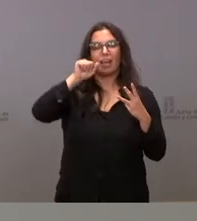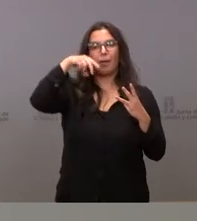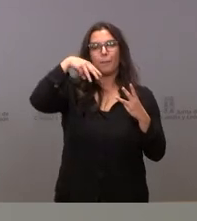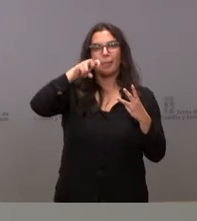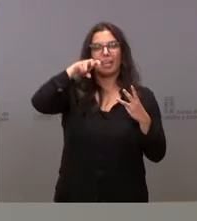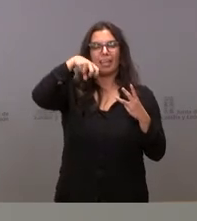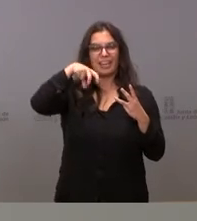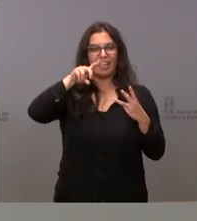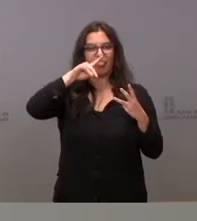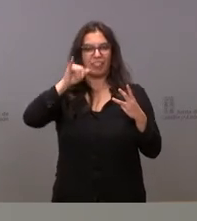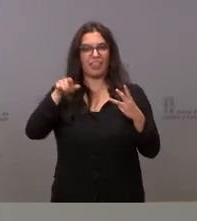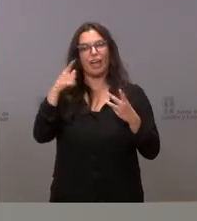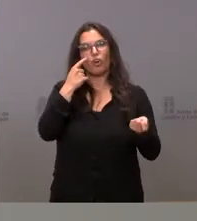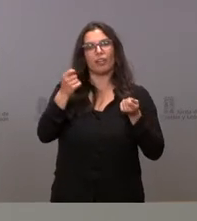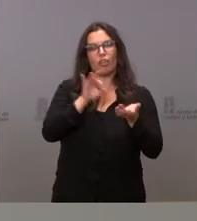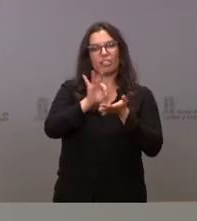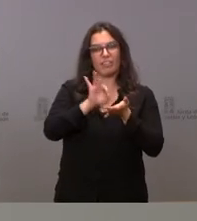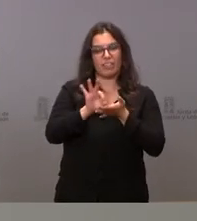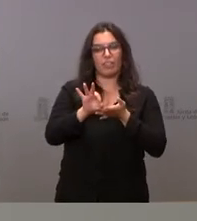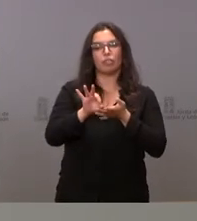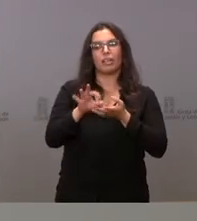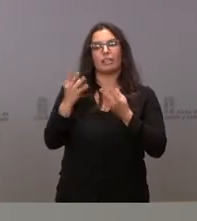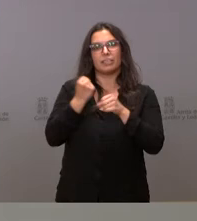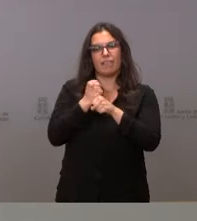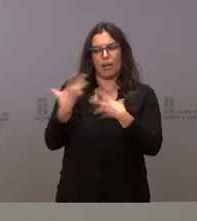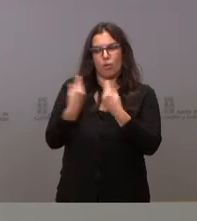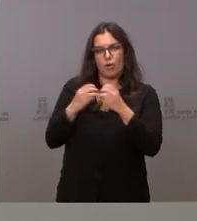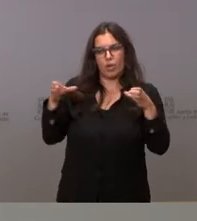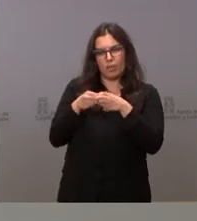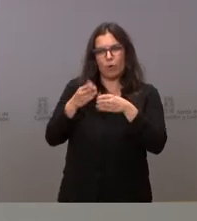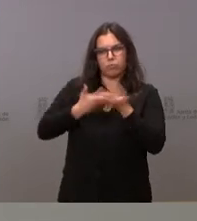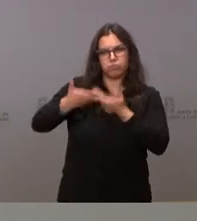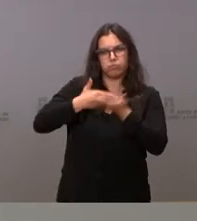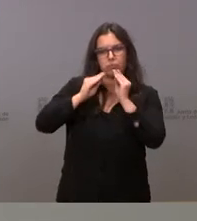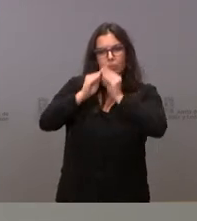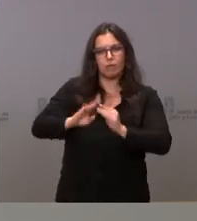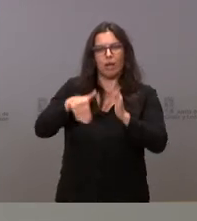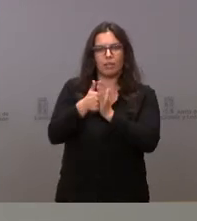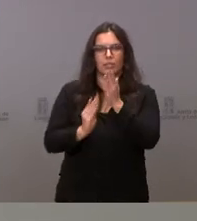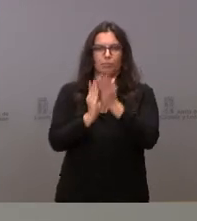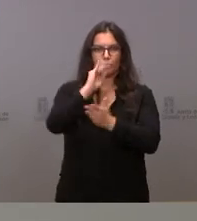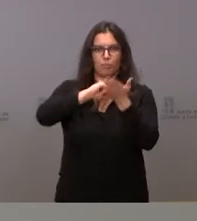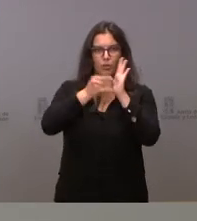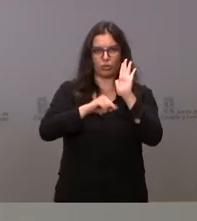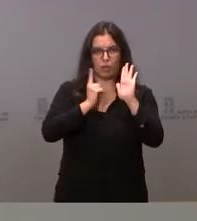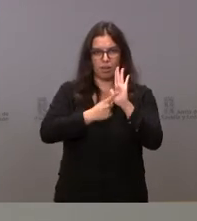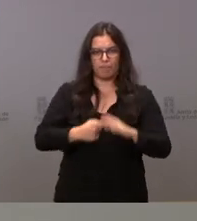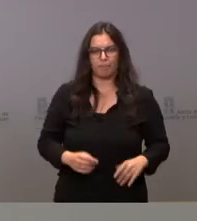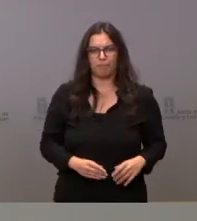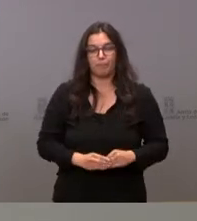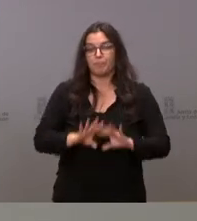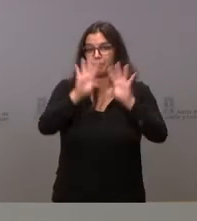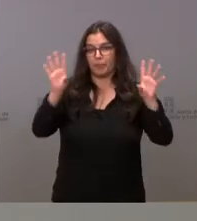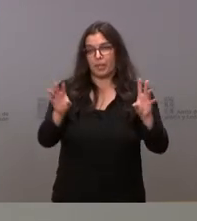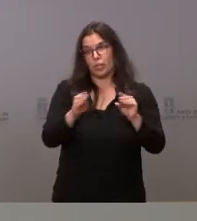General y que ha trabajado conmigo y con el resto del equipo mano a mano para sacar adelante este proyecto de ley. Bueno, en resumen,